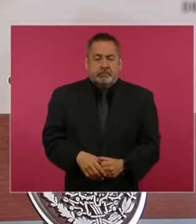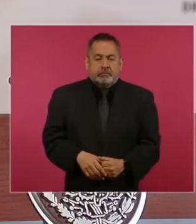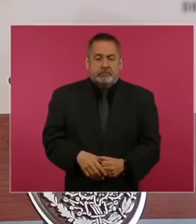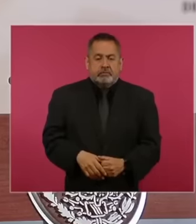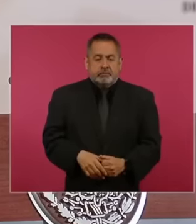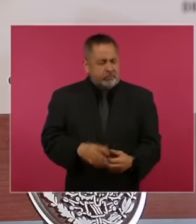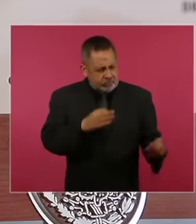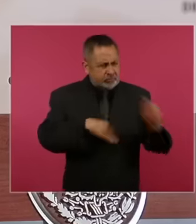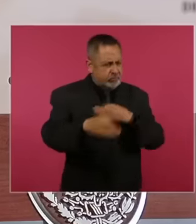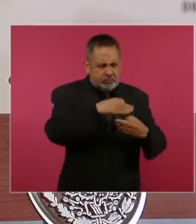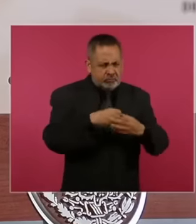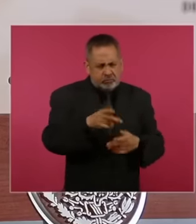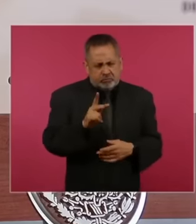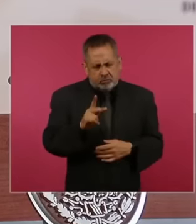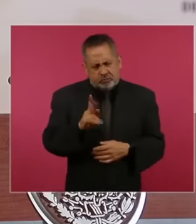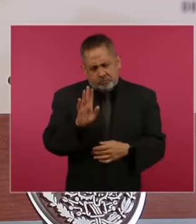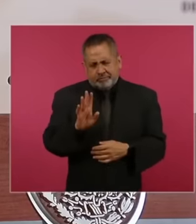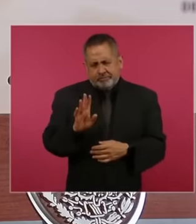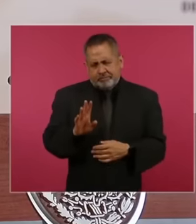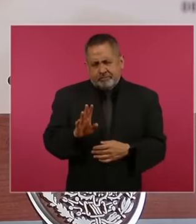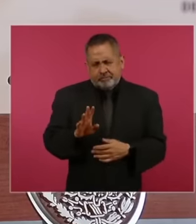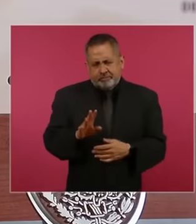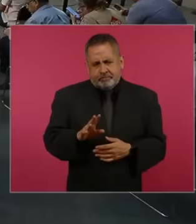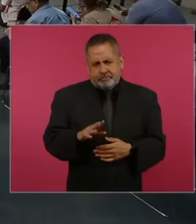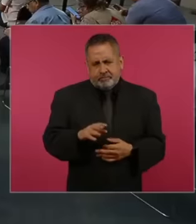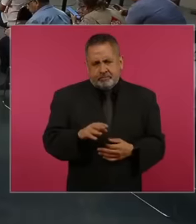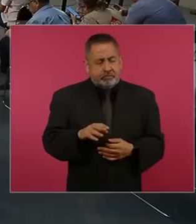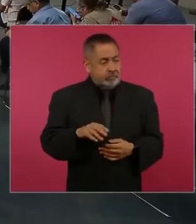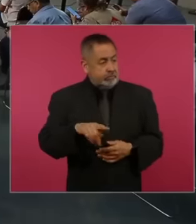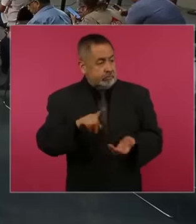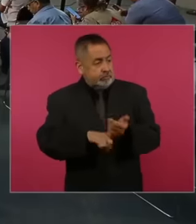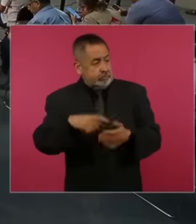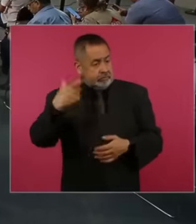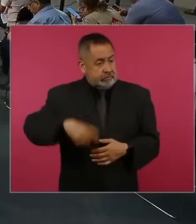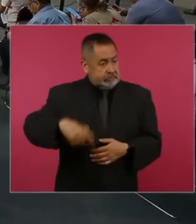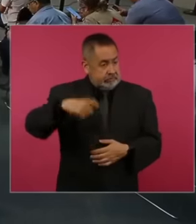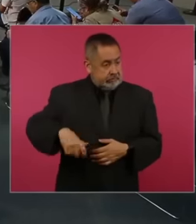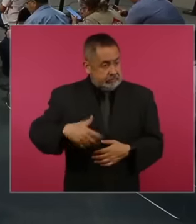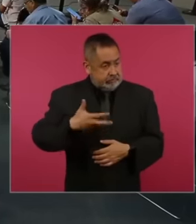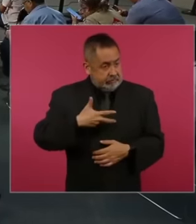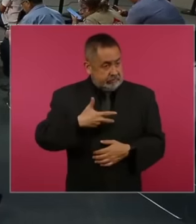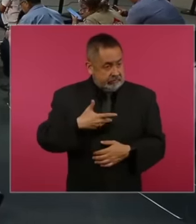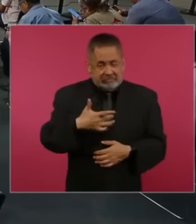No todos, porque no todo el que tiene es malvado,